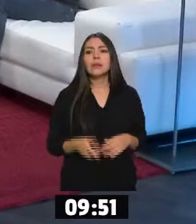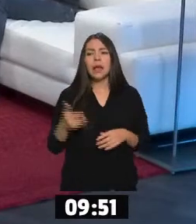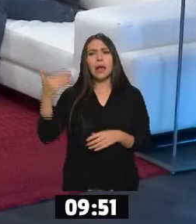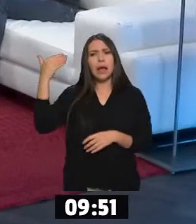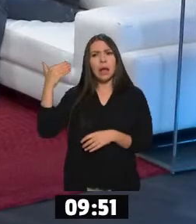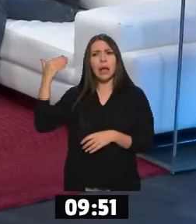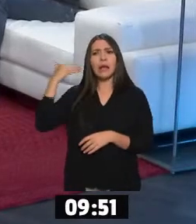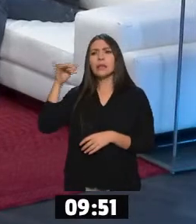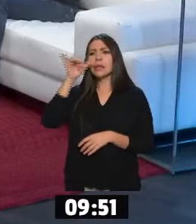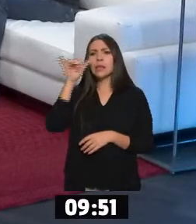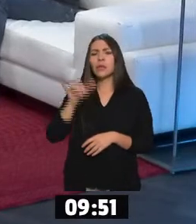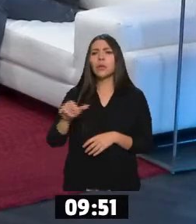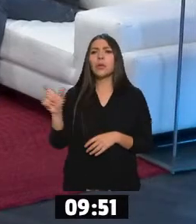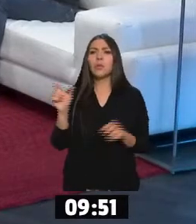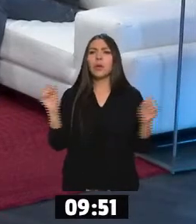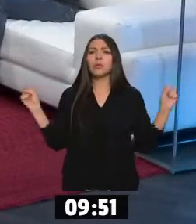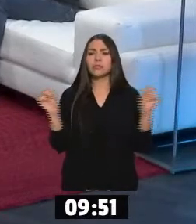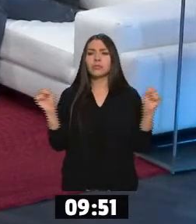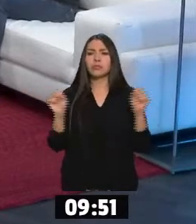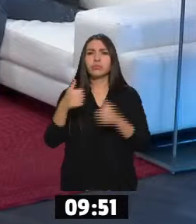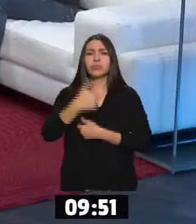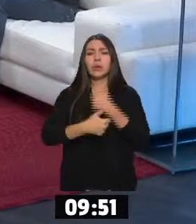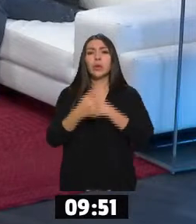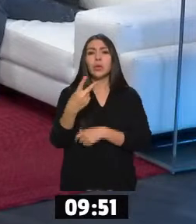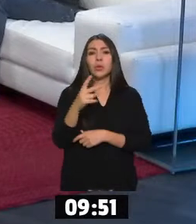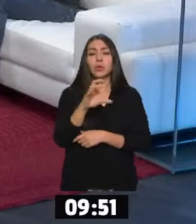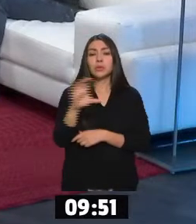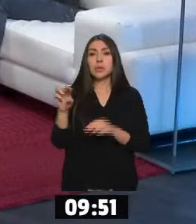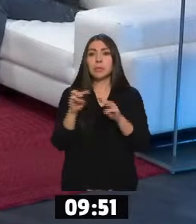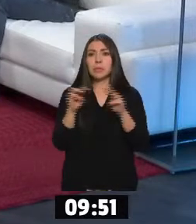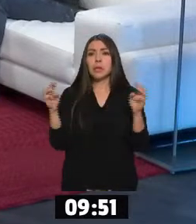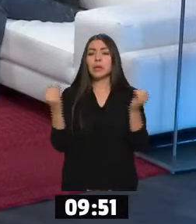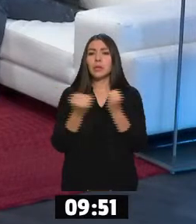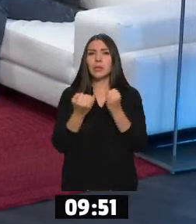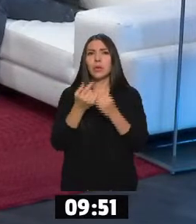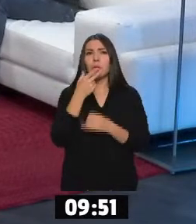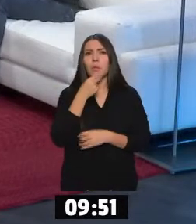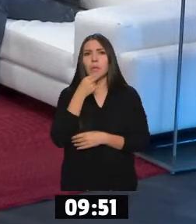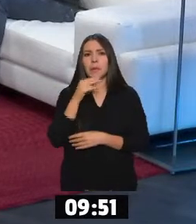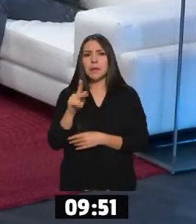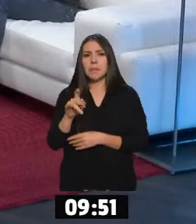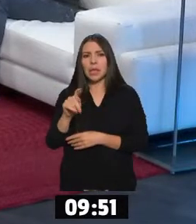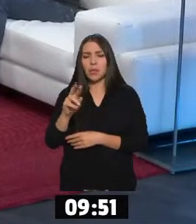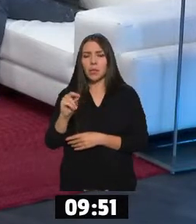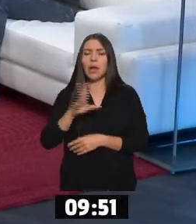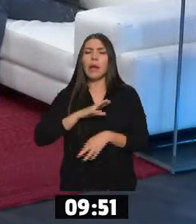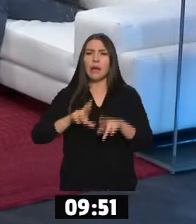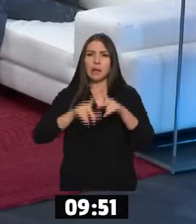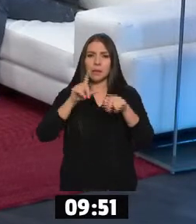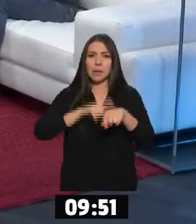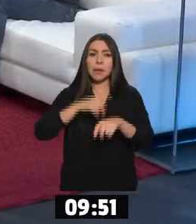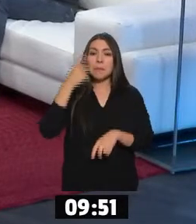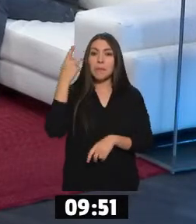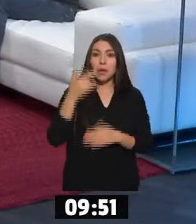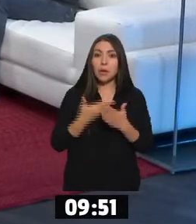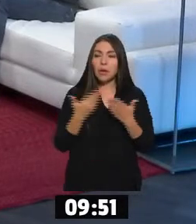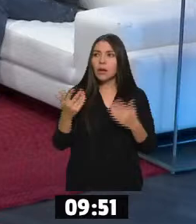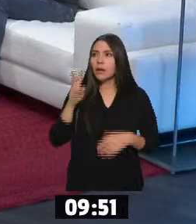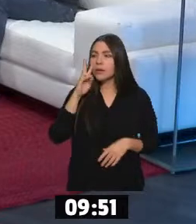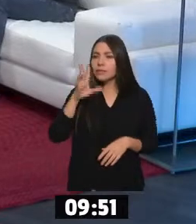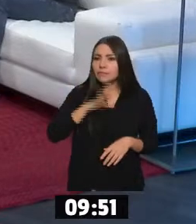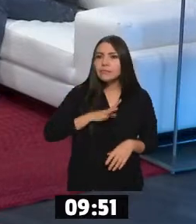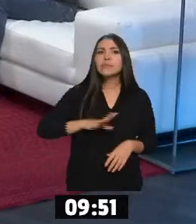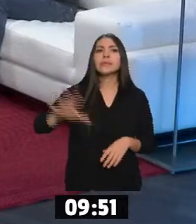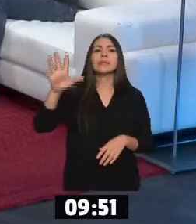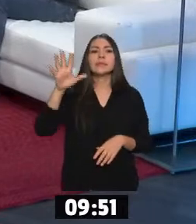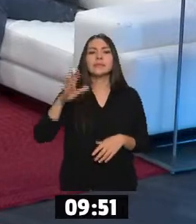los 200 metros planos, con el famosísimo Pietro Menea, pero de todas maneras es impresionante que después Pietro de